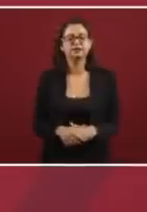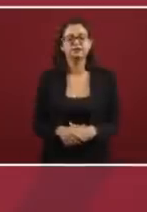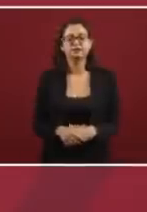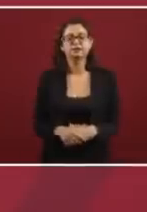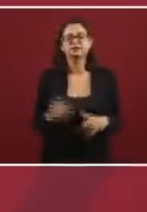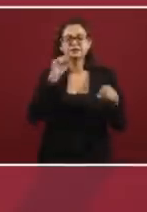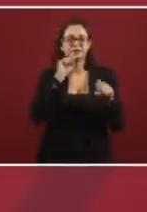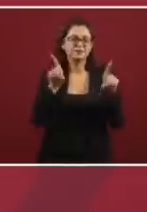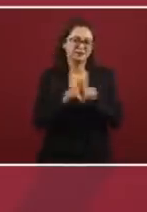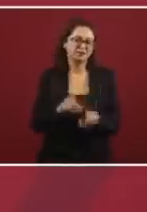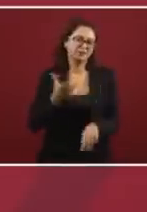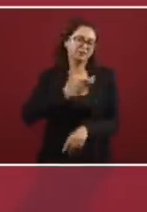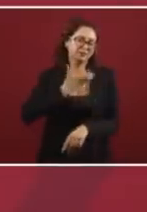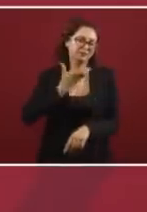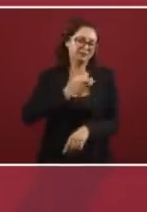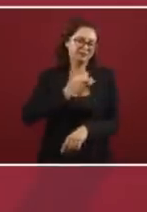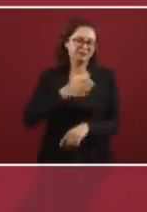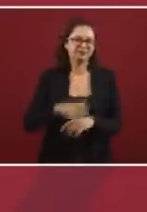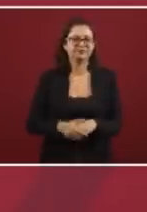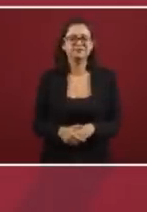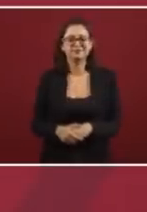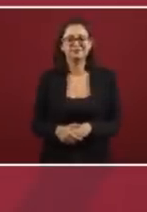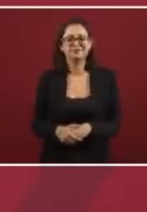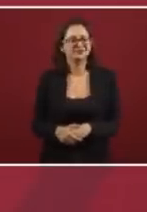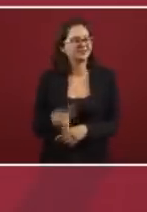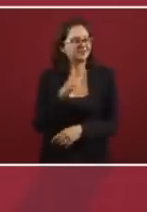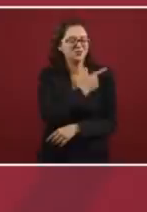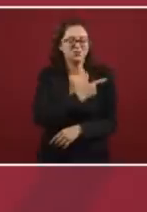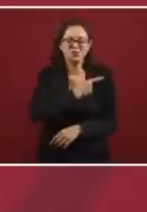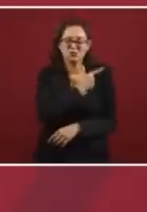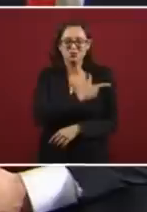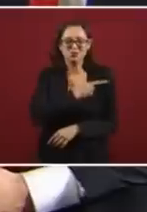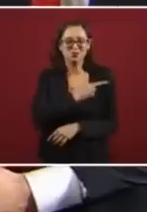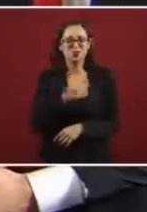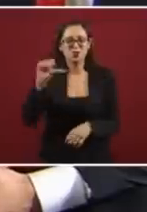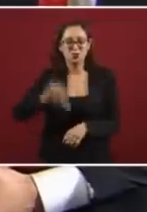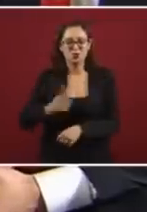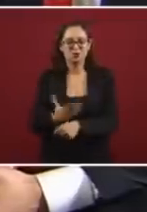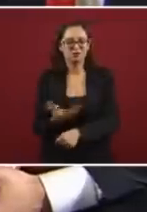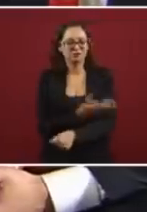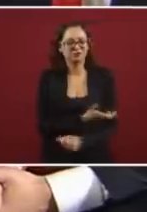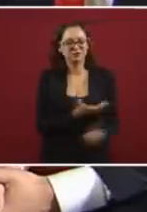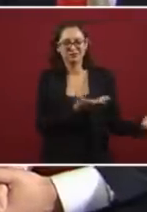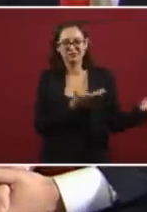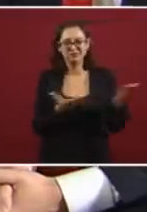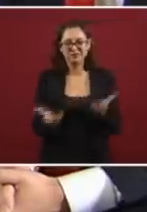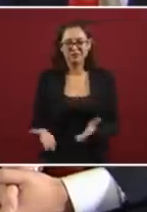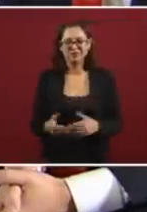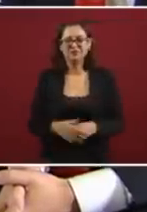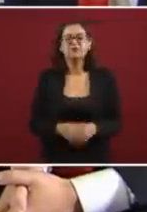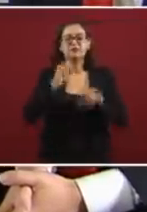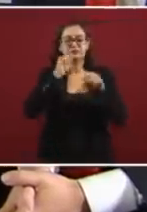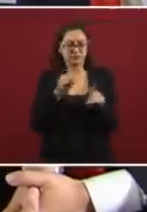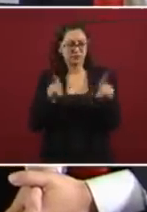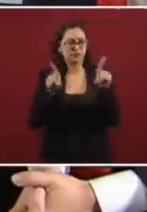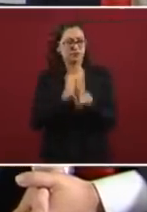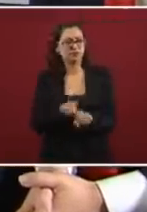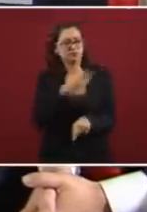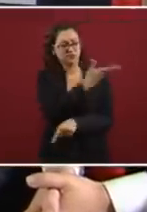del centro histórico entonces por eso me da mucho gusto que esté aquí y que estén los